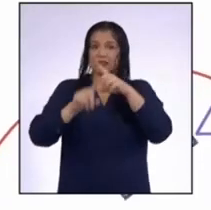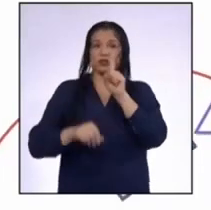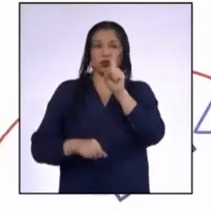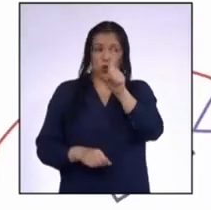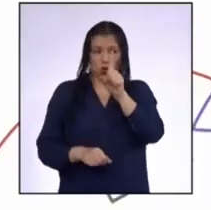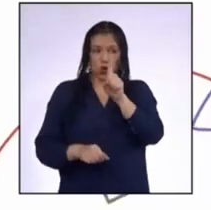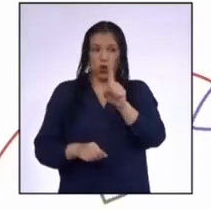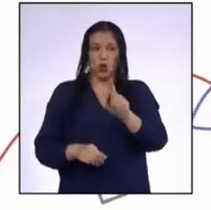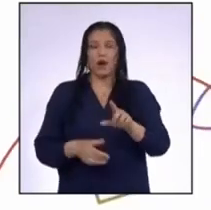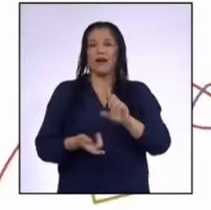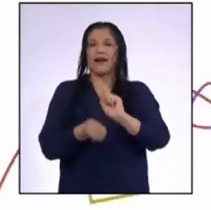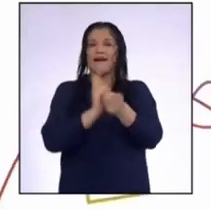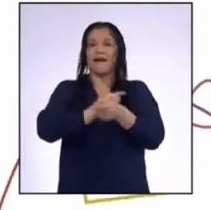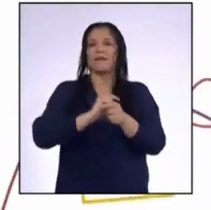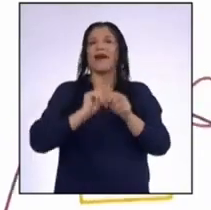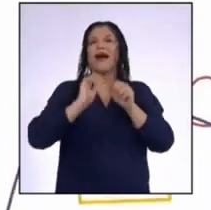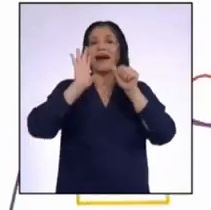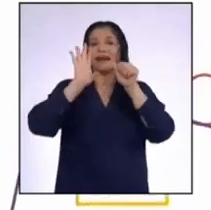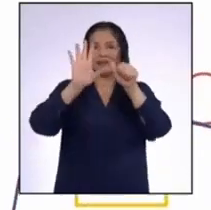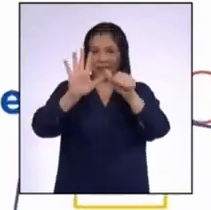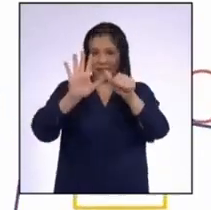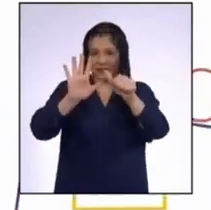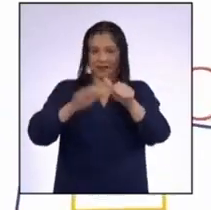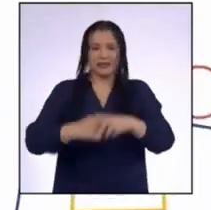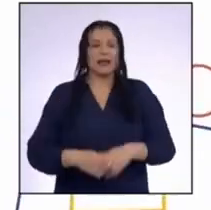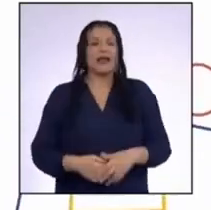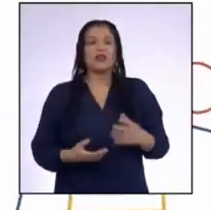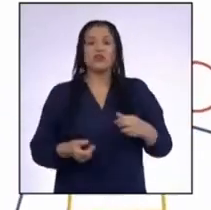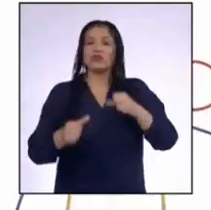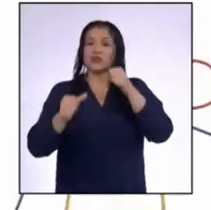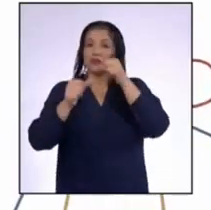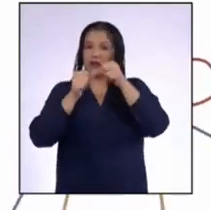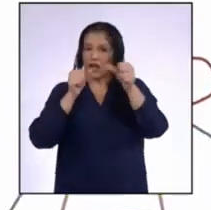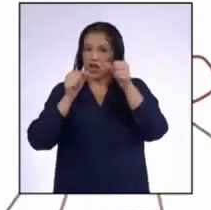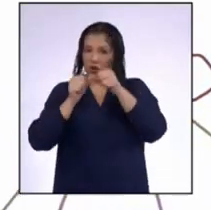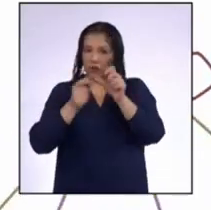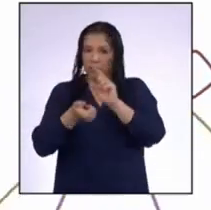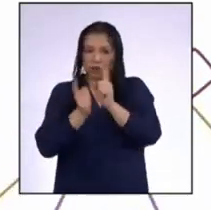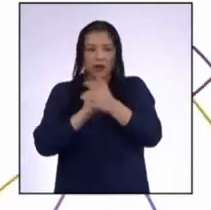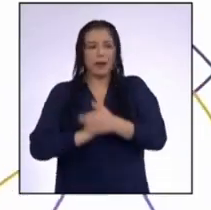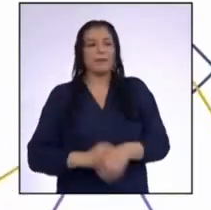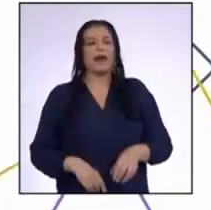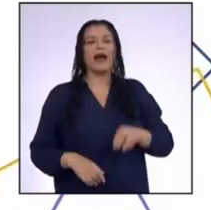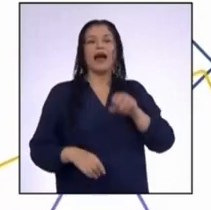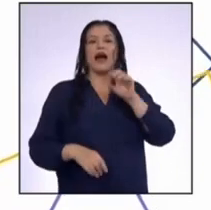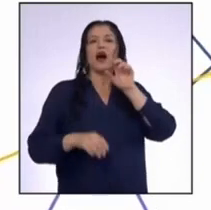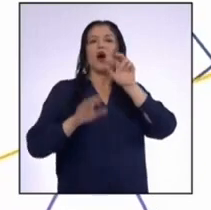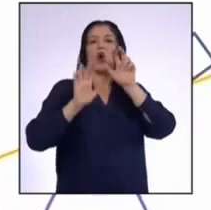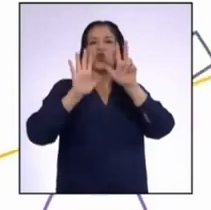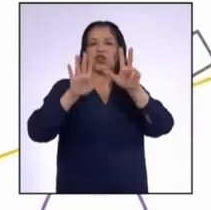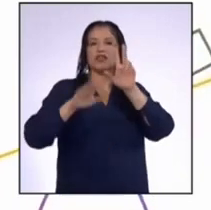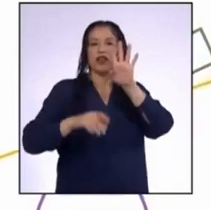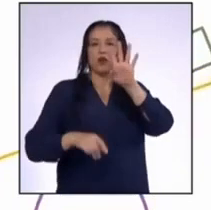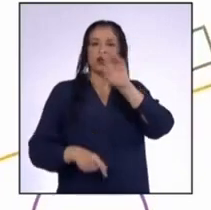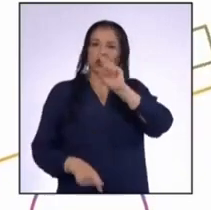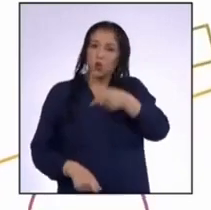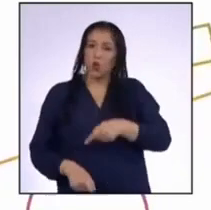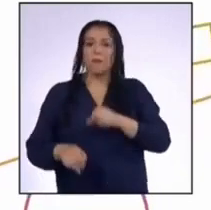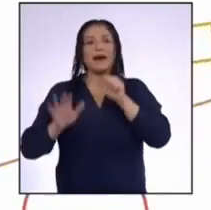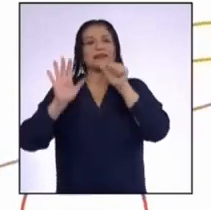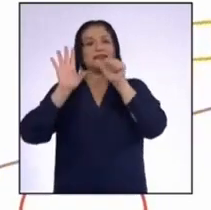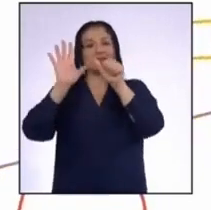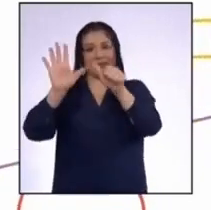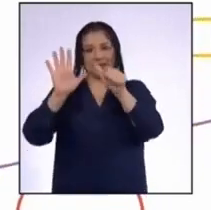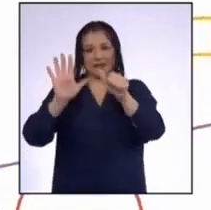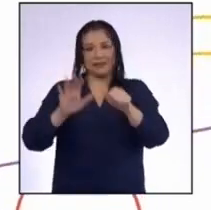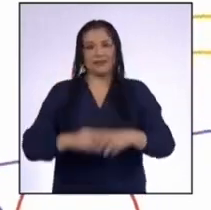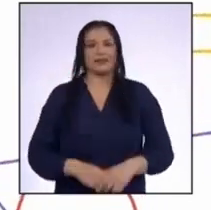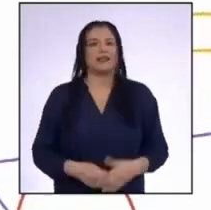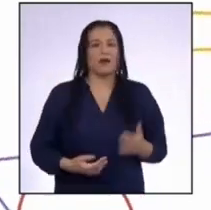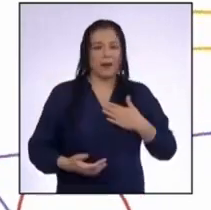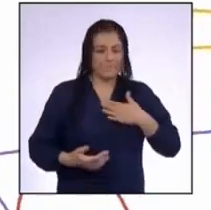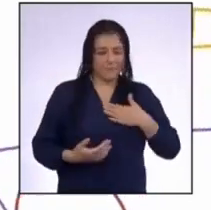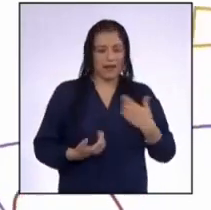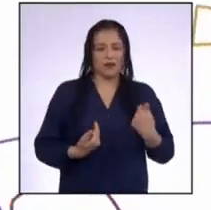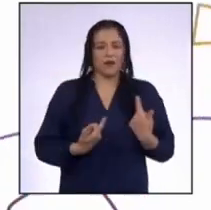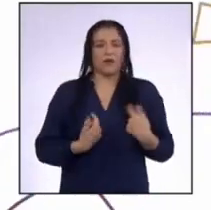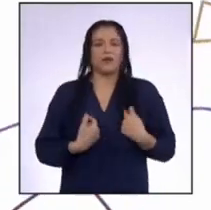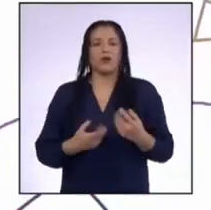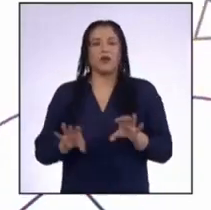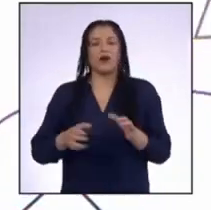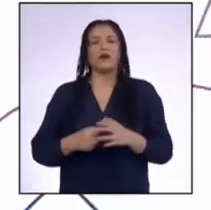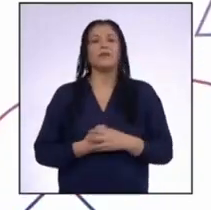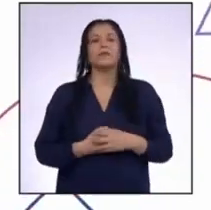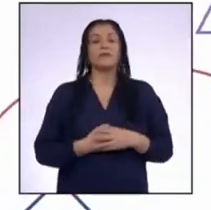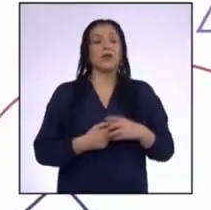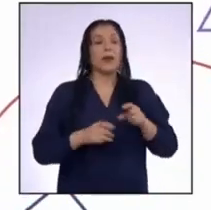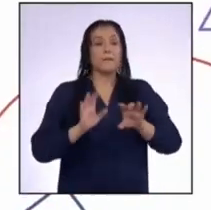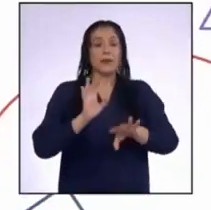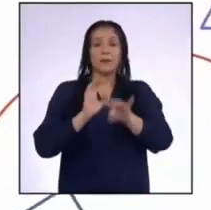Ahora sería 6. Por lo tanto, el número redondeado es 84 enteros 6 décimos. Ahora es mi turno.